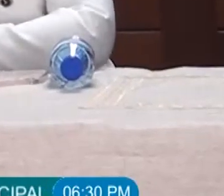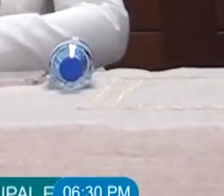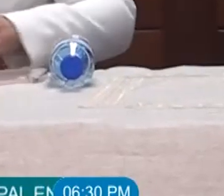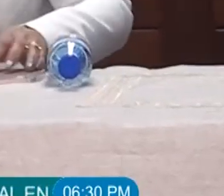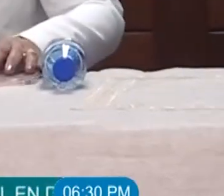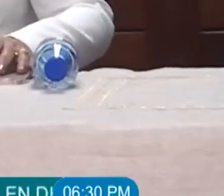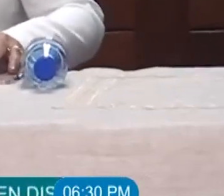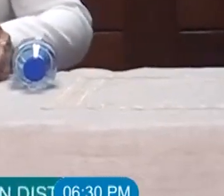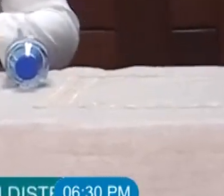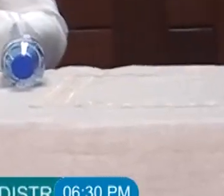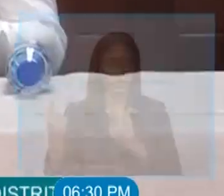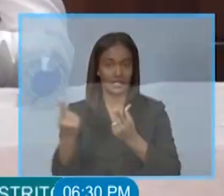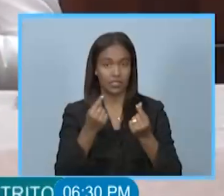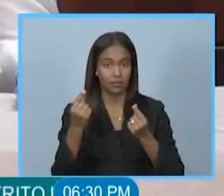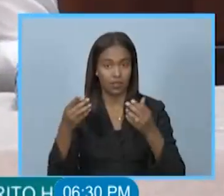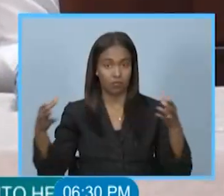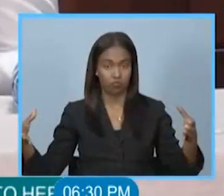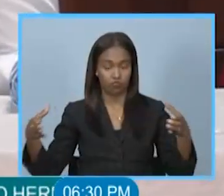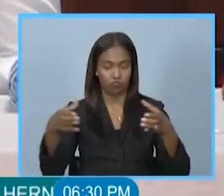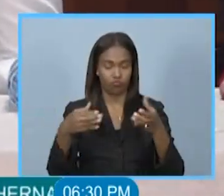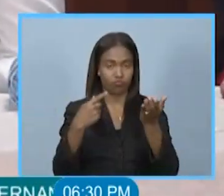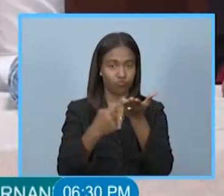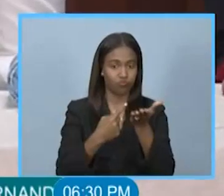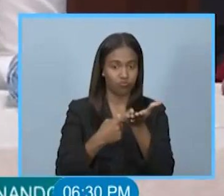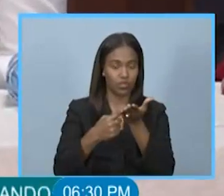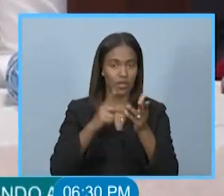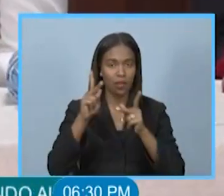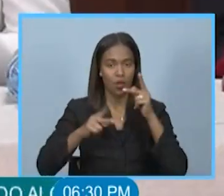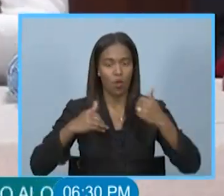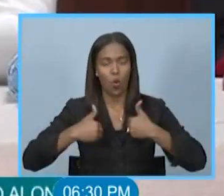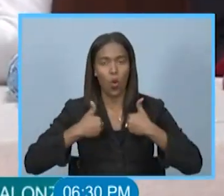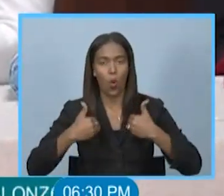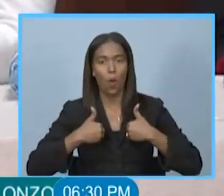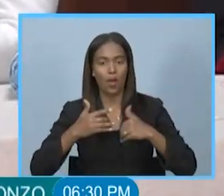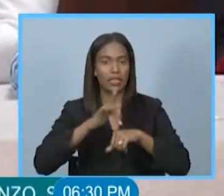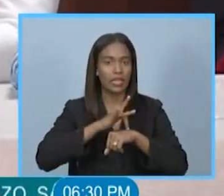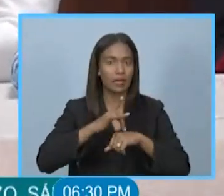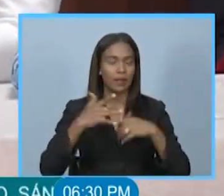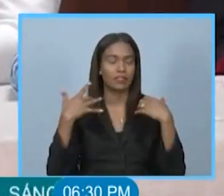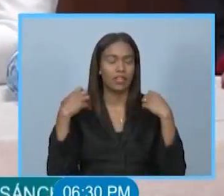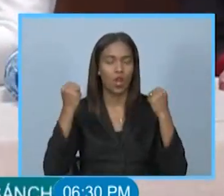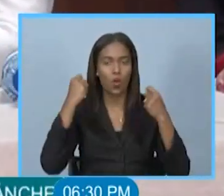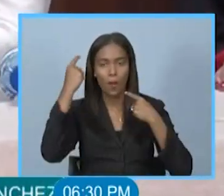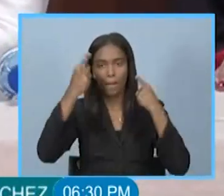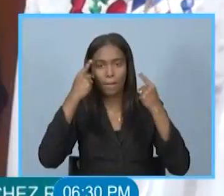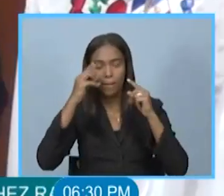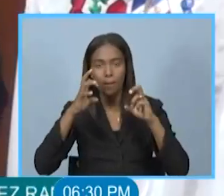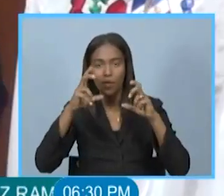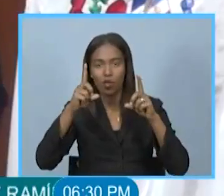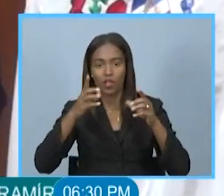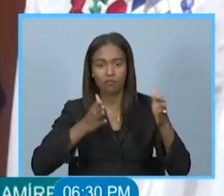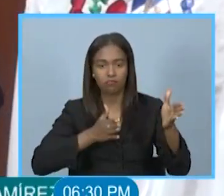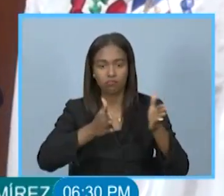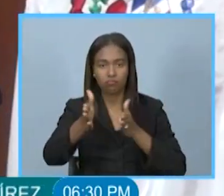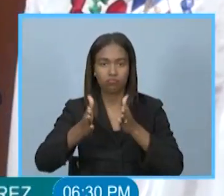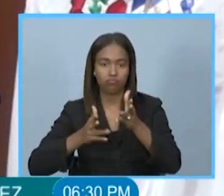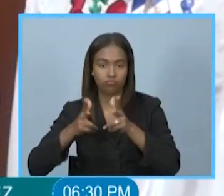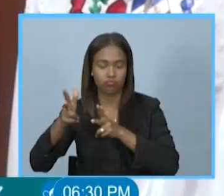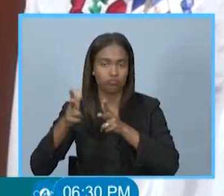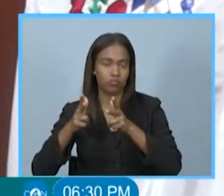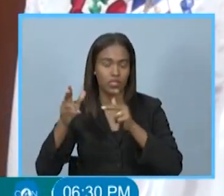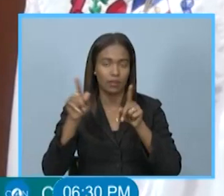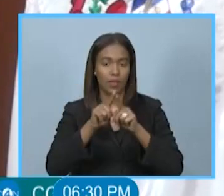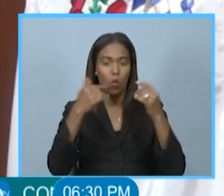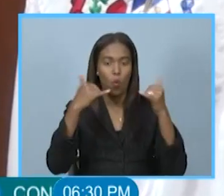mientras la actividad contará con charlas para adolescentes sobre embarazos tempranos Salud Mental educación Vial entre otros es mismo